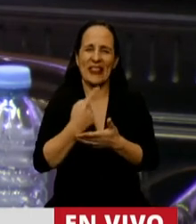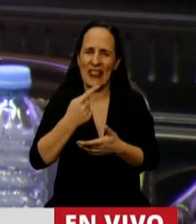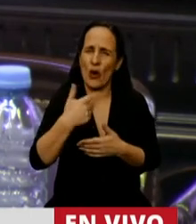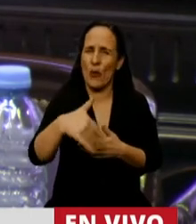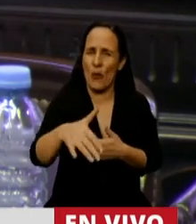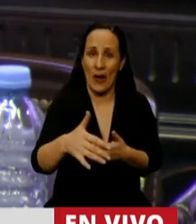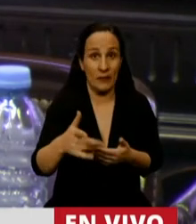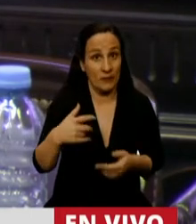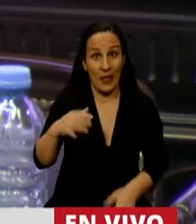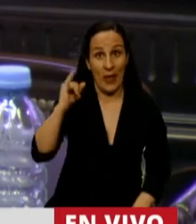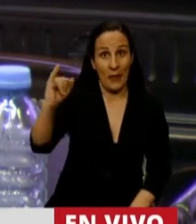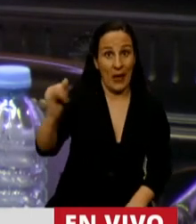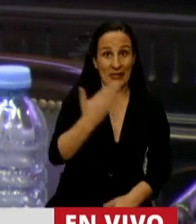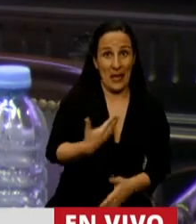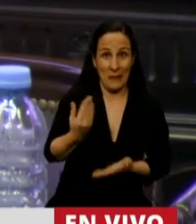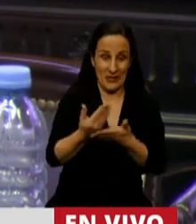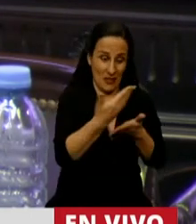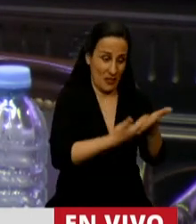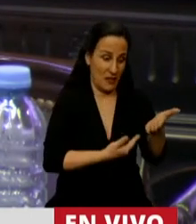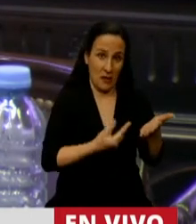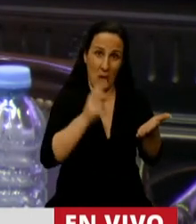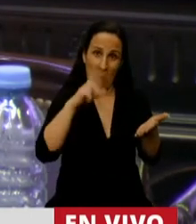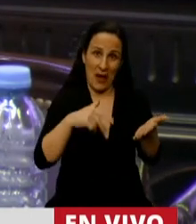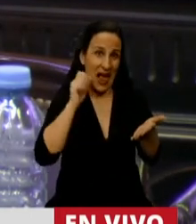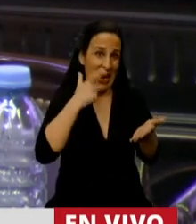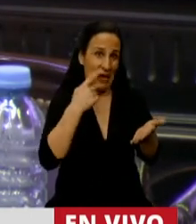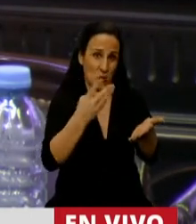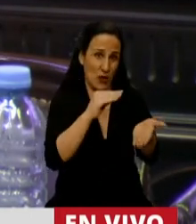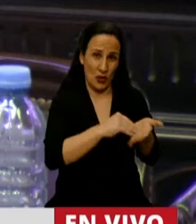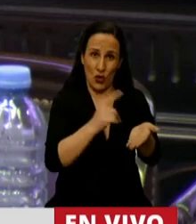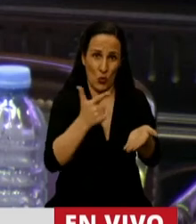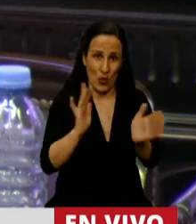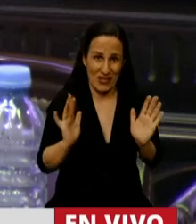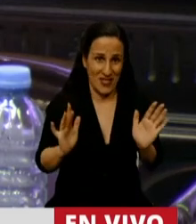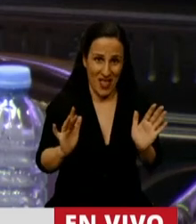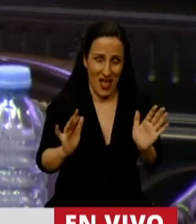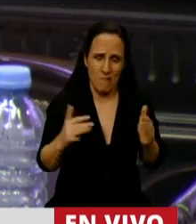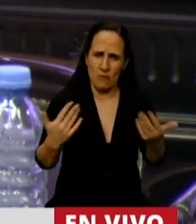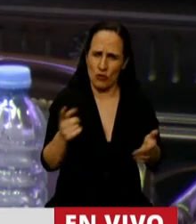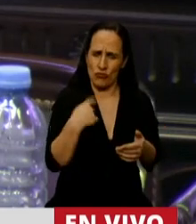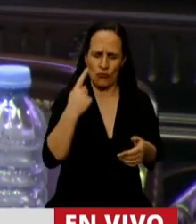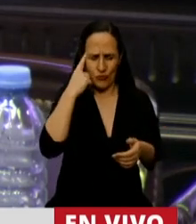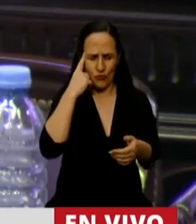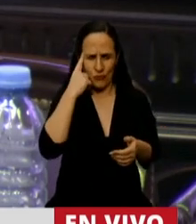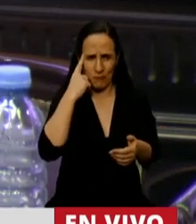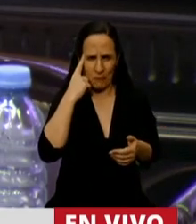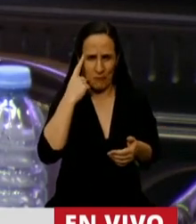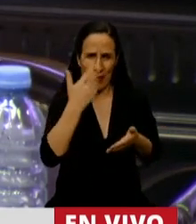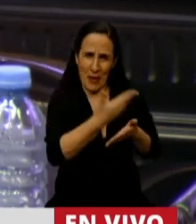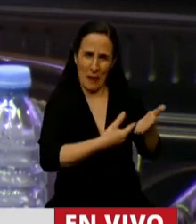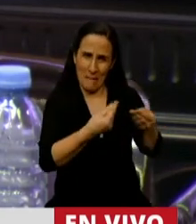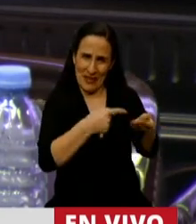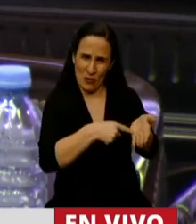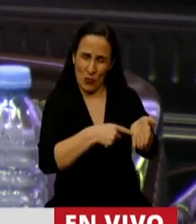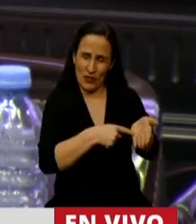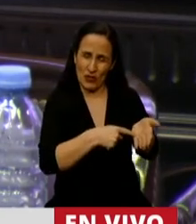hay que avisarle que en este presupuesto no está contemplado en plan gas 4 y nos preguntamos entonces nos miente el presupuesto cuando